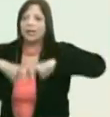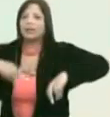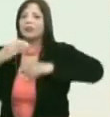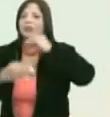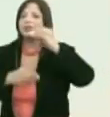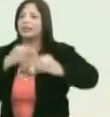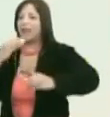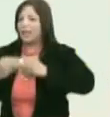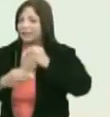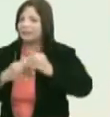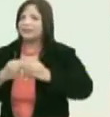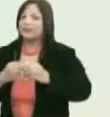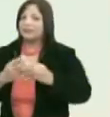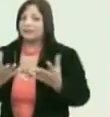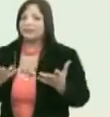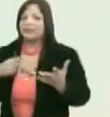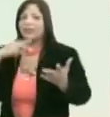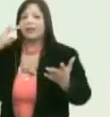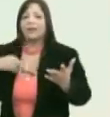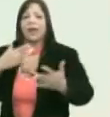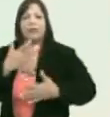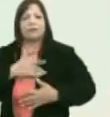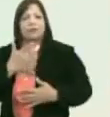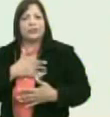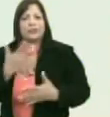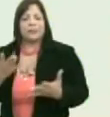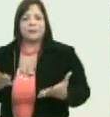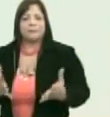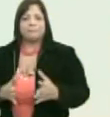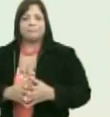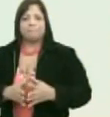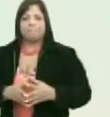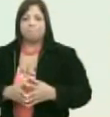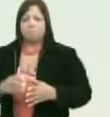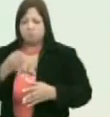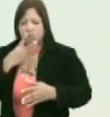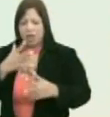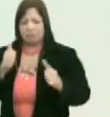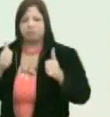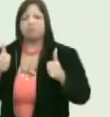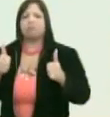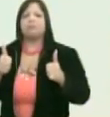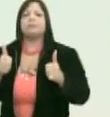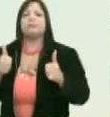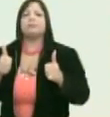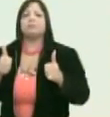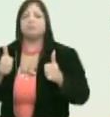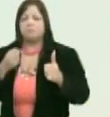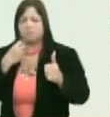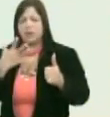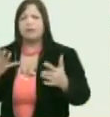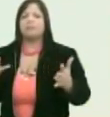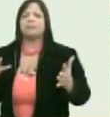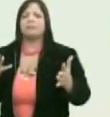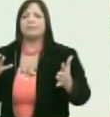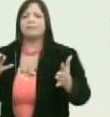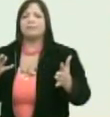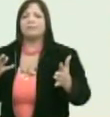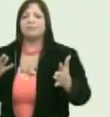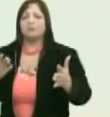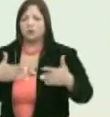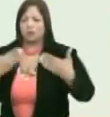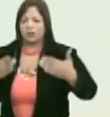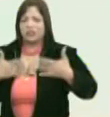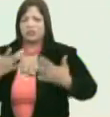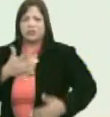adelantando y que de verdad nos sentimos bien de estar aquí frente a ustedes. Nos